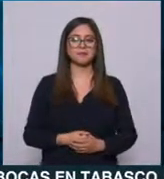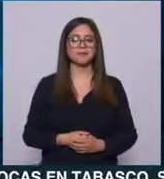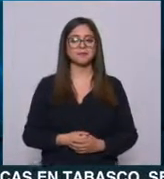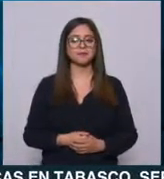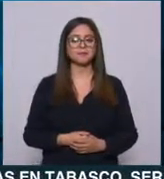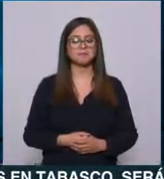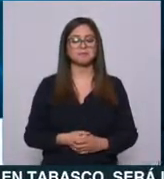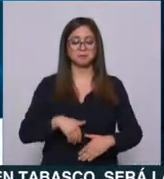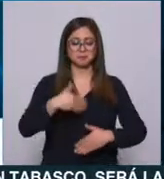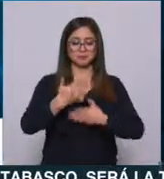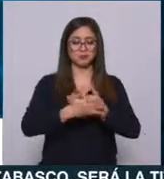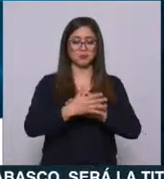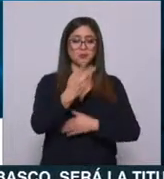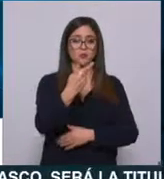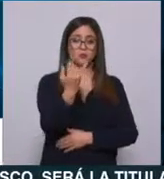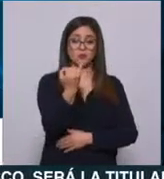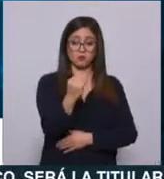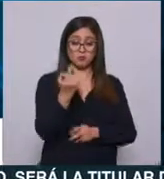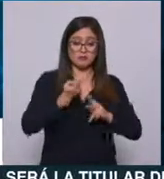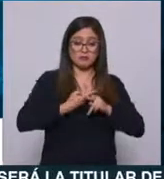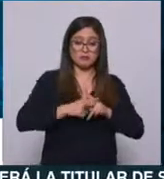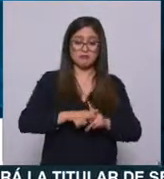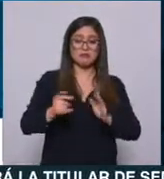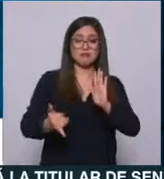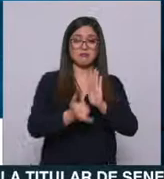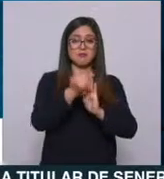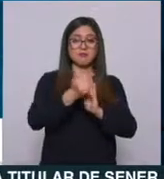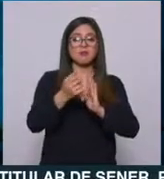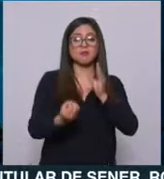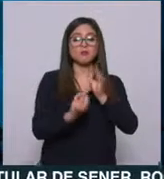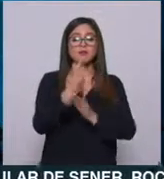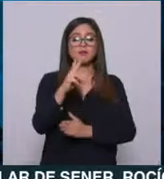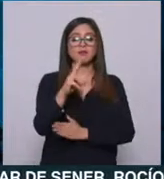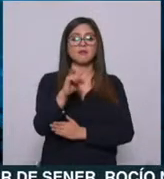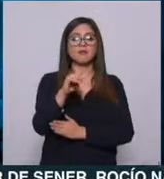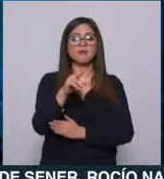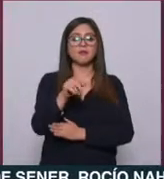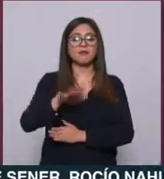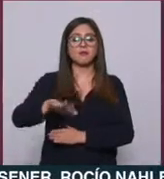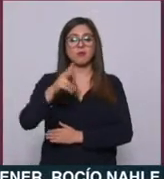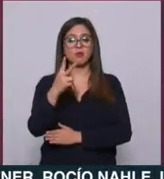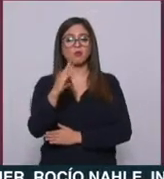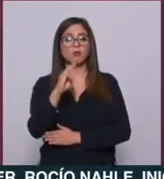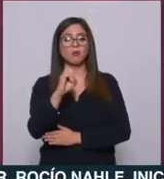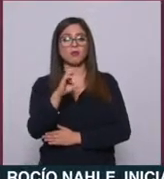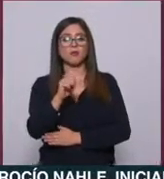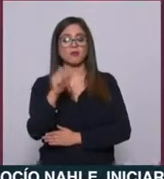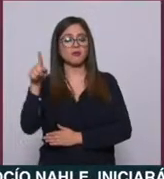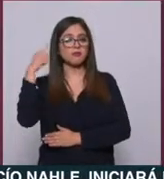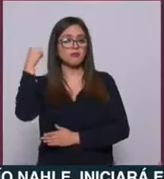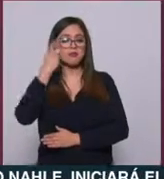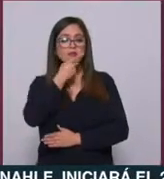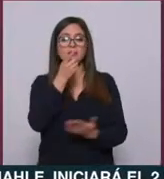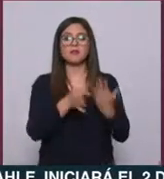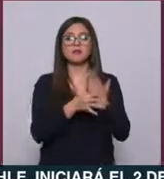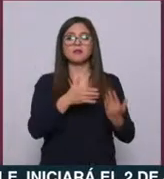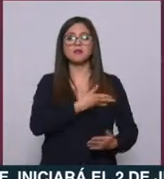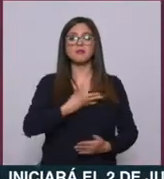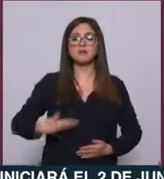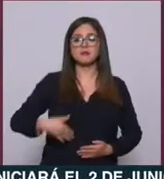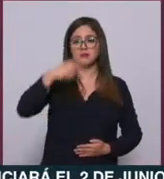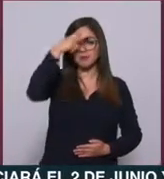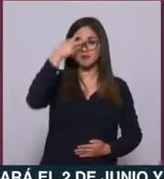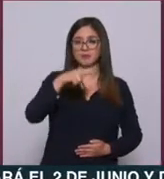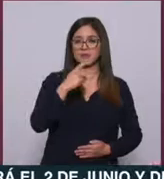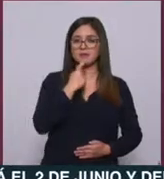El próximo 2 de junio arrancará la construcción de la nueva refinería en Dos Bocas, Tabasco, informó el presidente de México, Andrés Manuel López